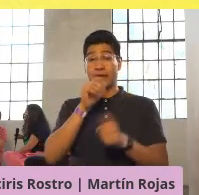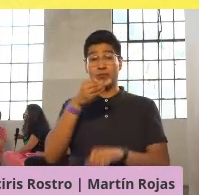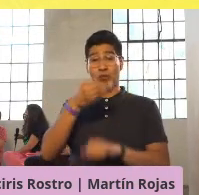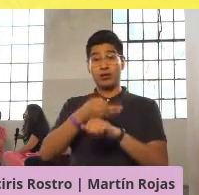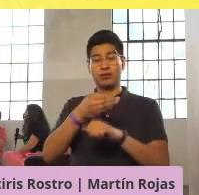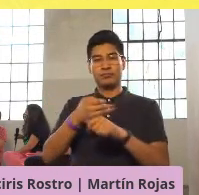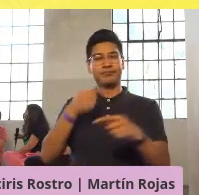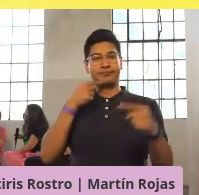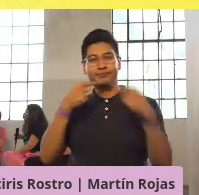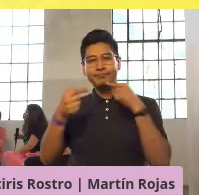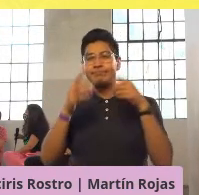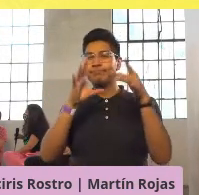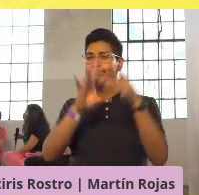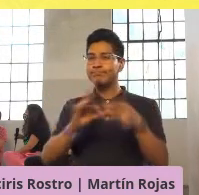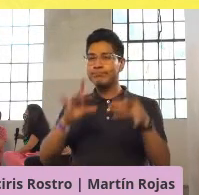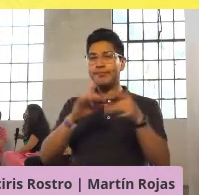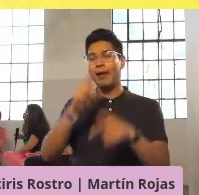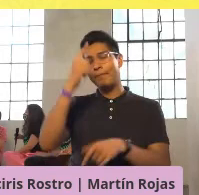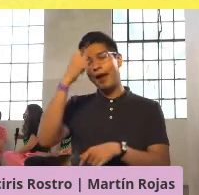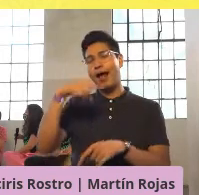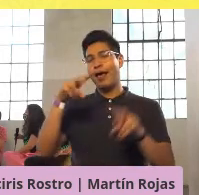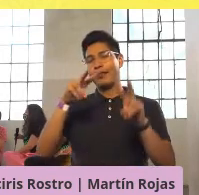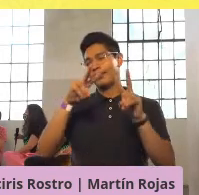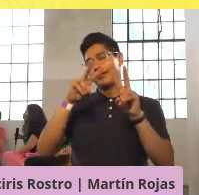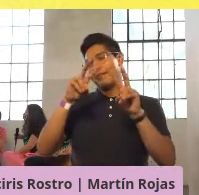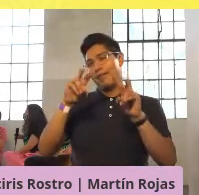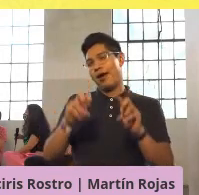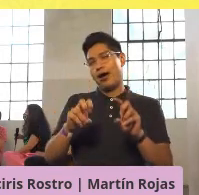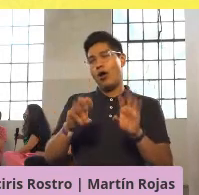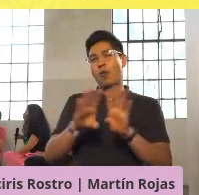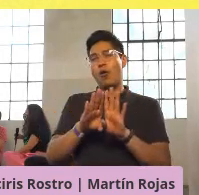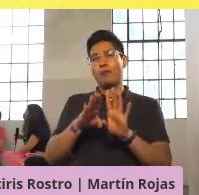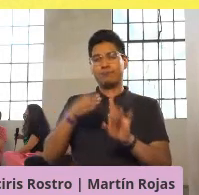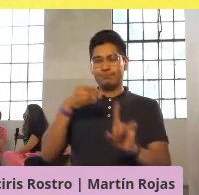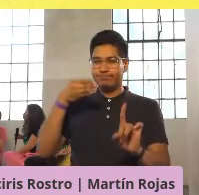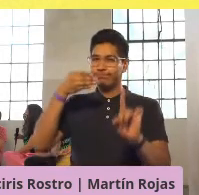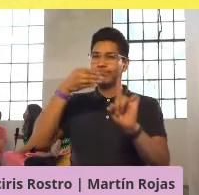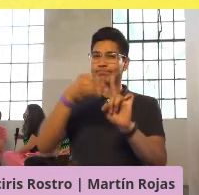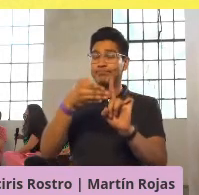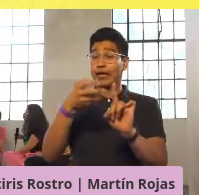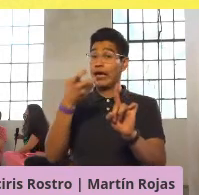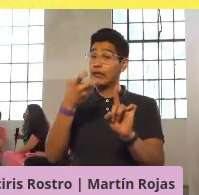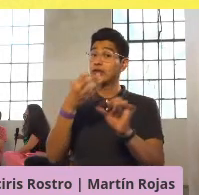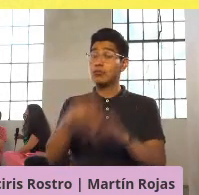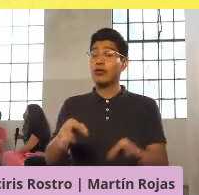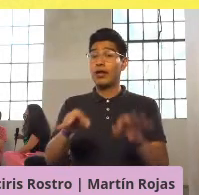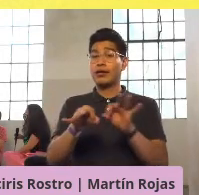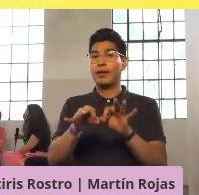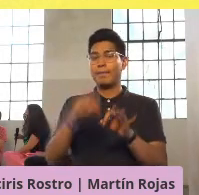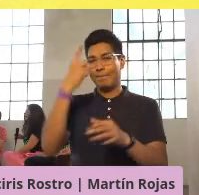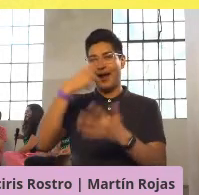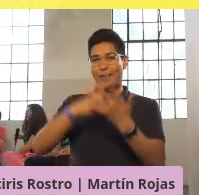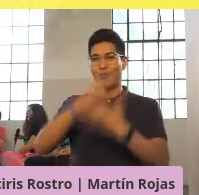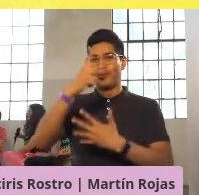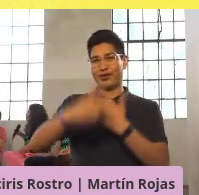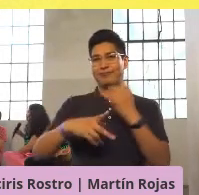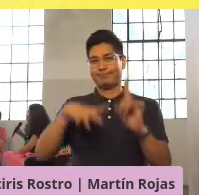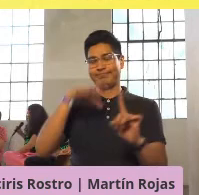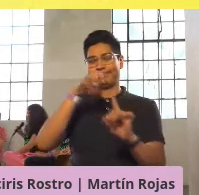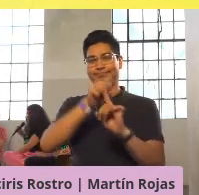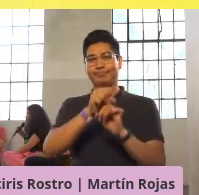de cosas no tan románticas, tan, o sea, como mucho más concretas, es bien importante porque eso es lo que hace que toda la demás magia